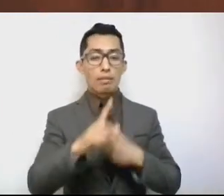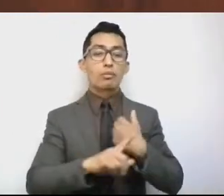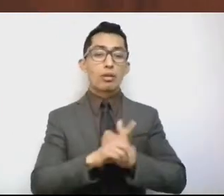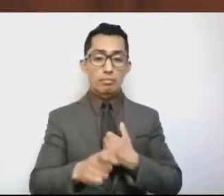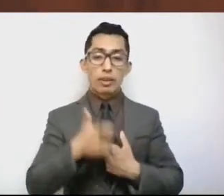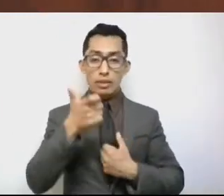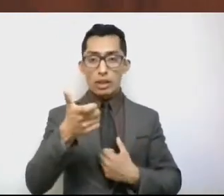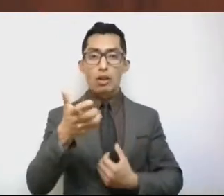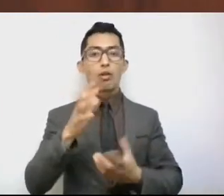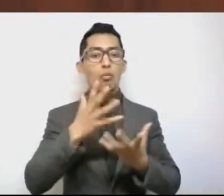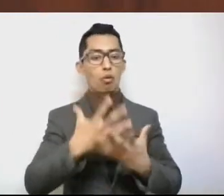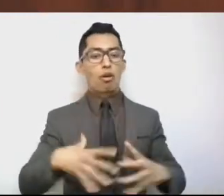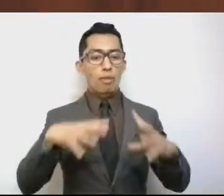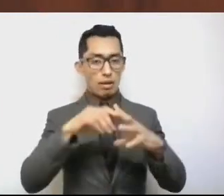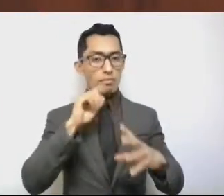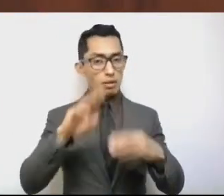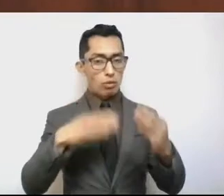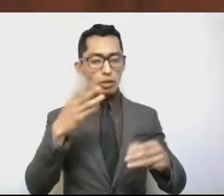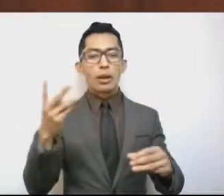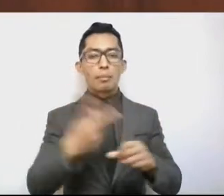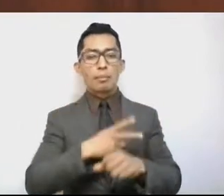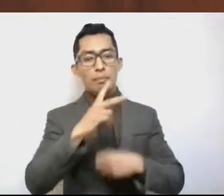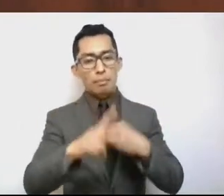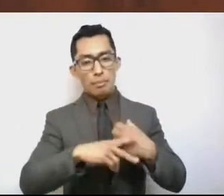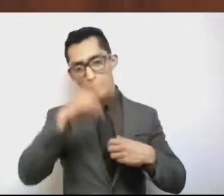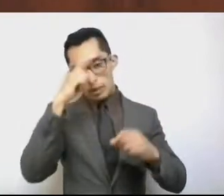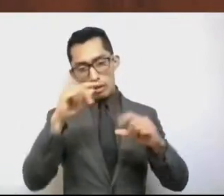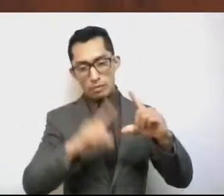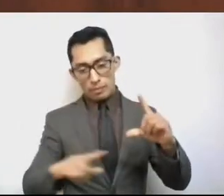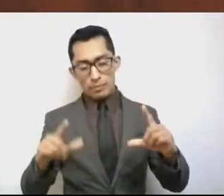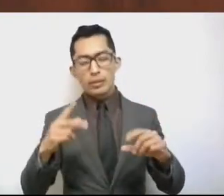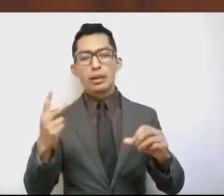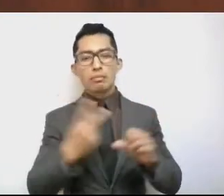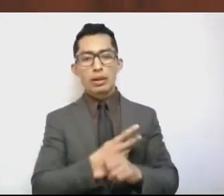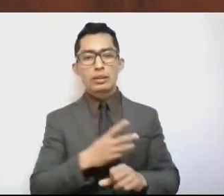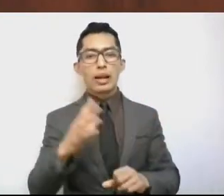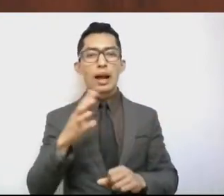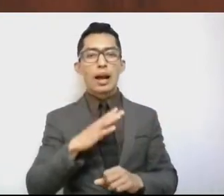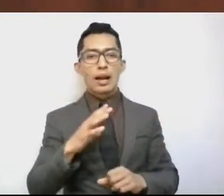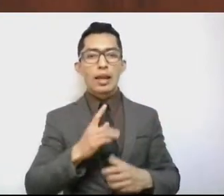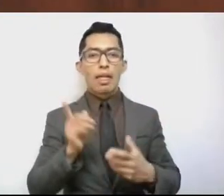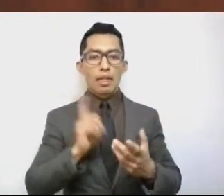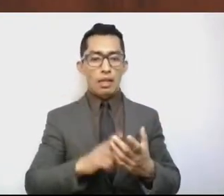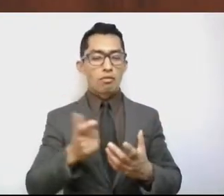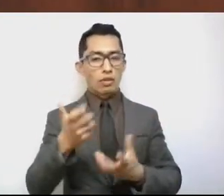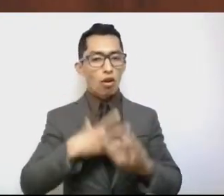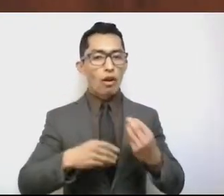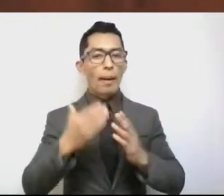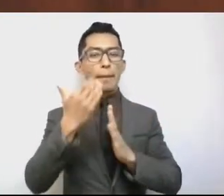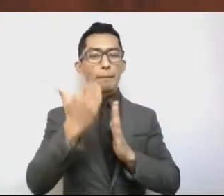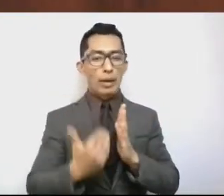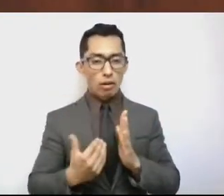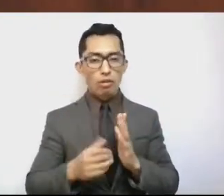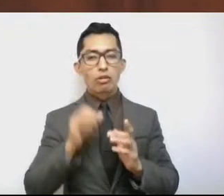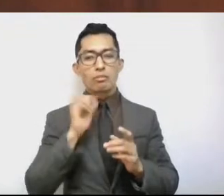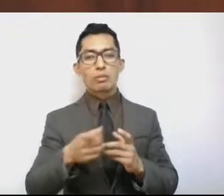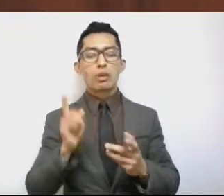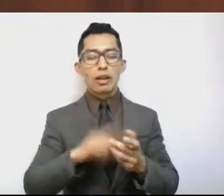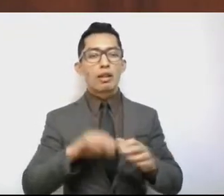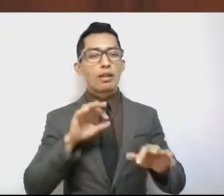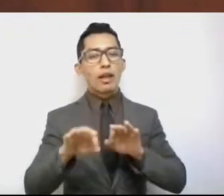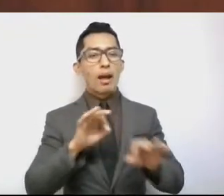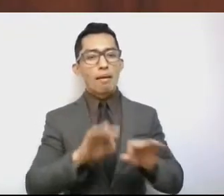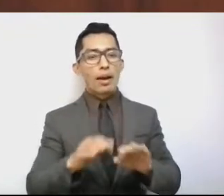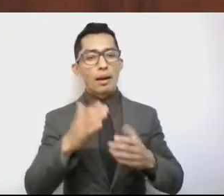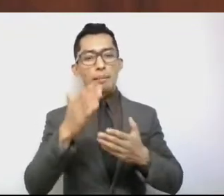y que ocasionaron que nuestro país tuviera un decrecimiento de su actividad económica y una contracción del empleo como